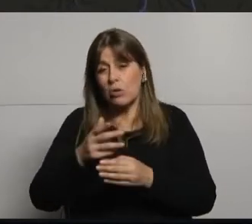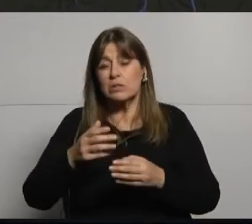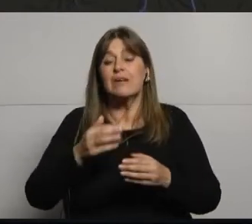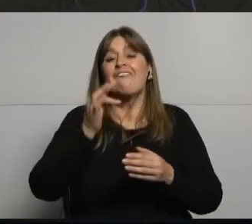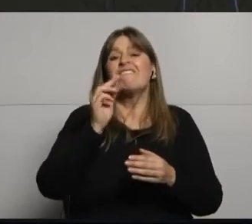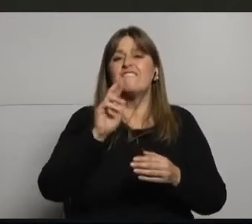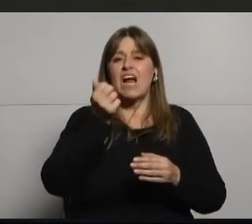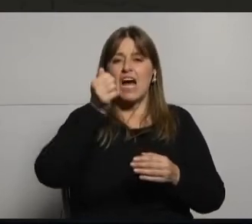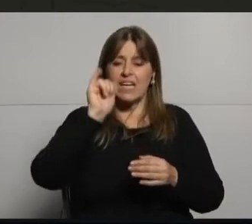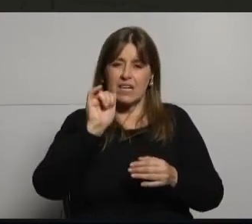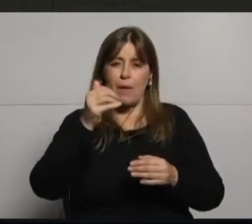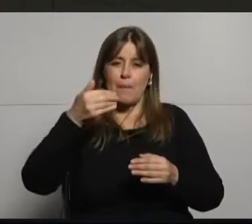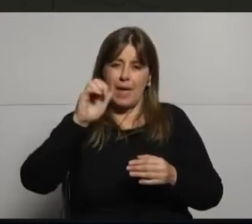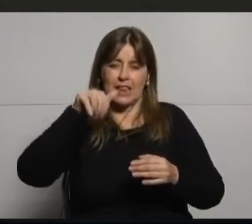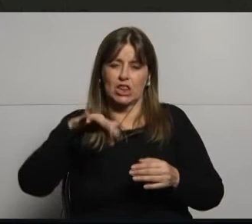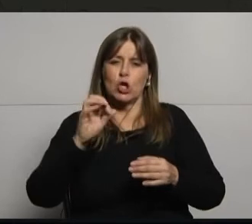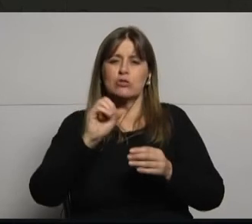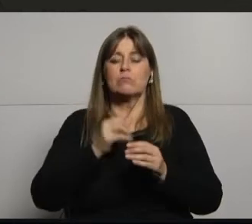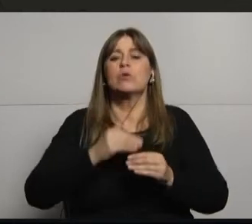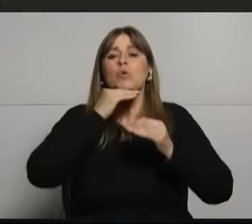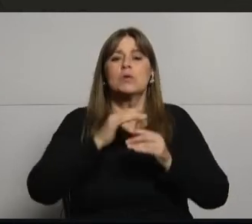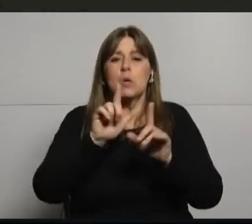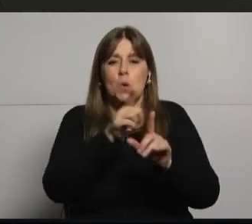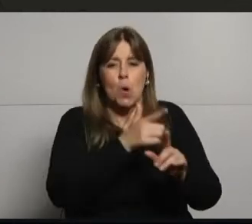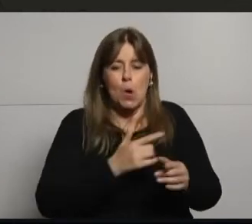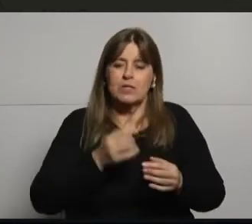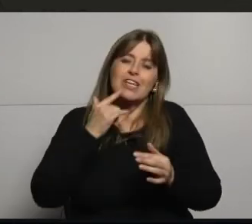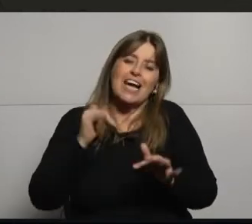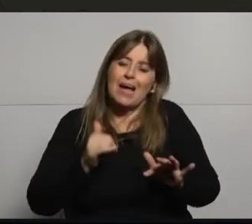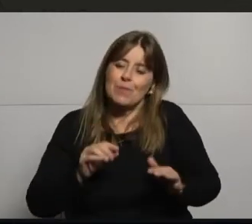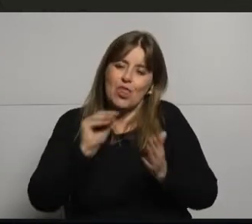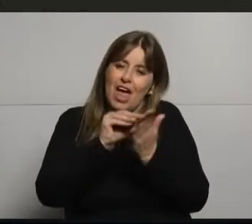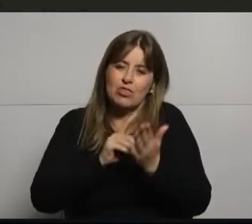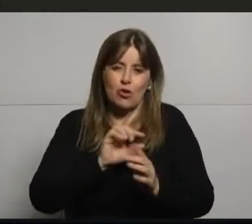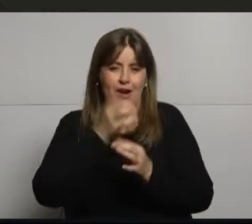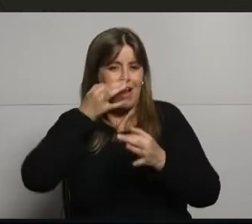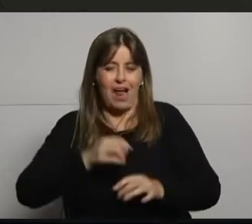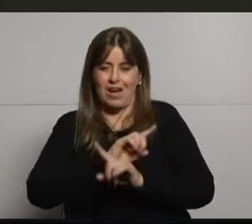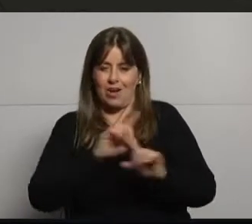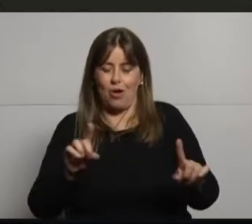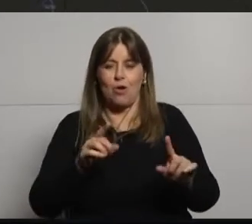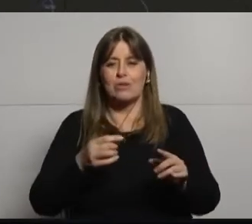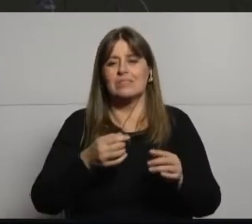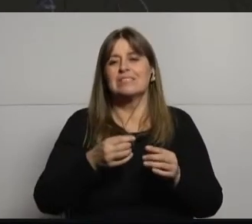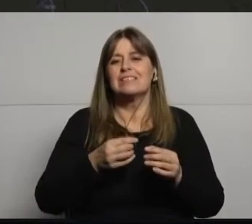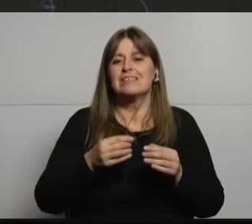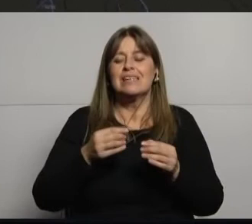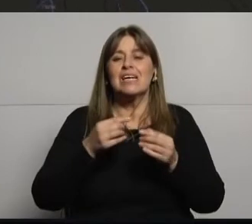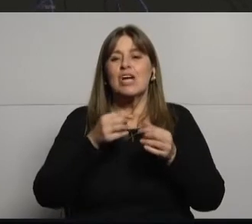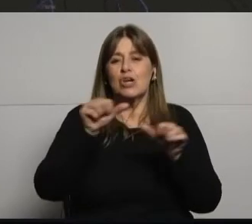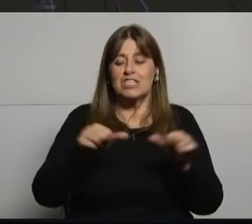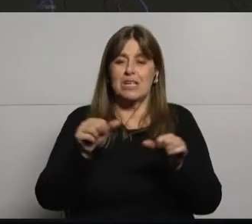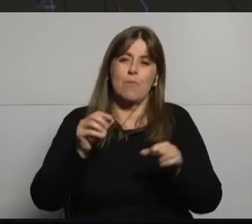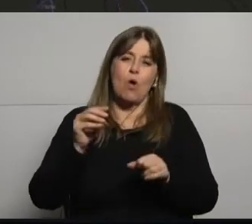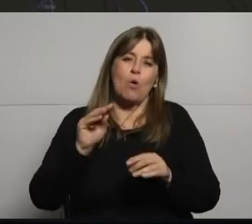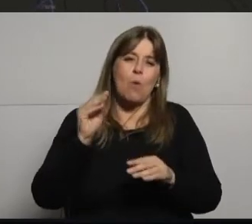Todos estos números son ejemplos, ¿verdad? No son datos reales. Sí, no son datos reales, son ejemplos. De hecho, los saturamos